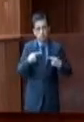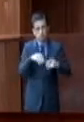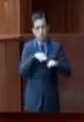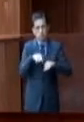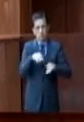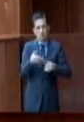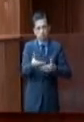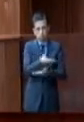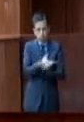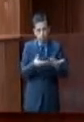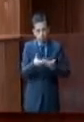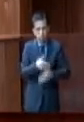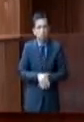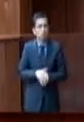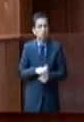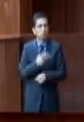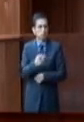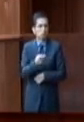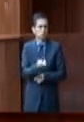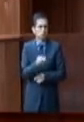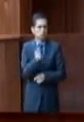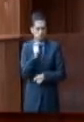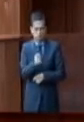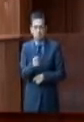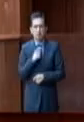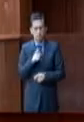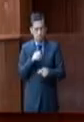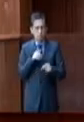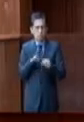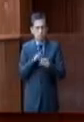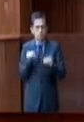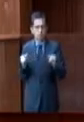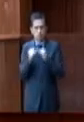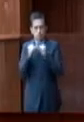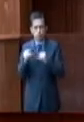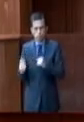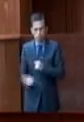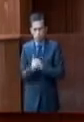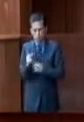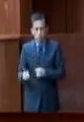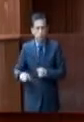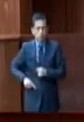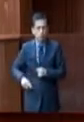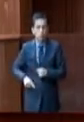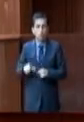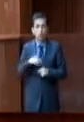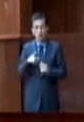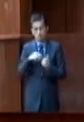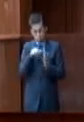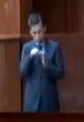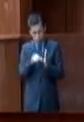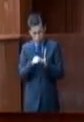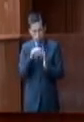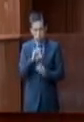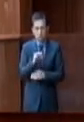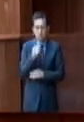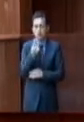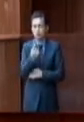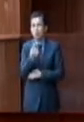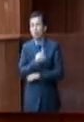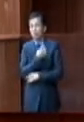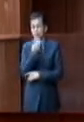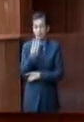pueden ser considerados como ente público en los términos del artículo 40 y 13 de la constitución